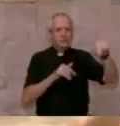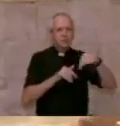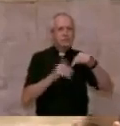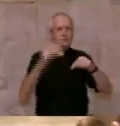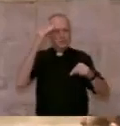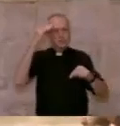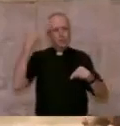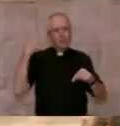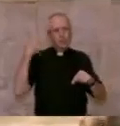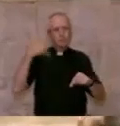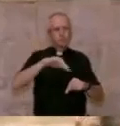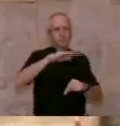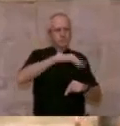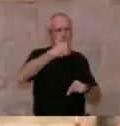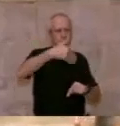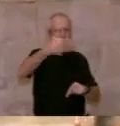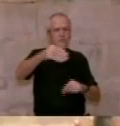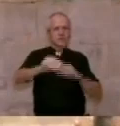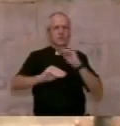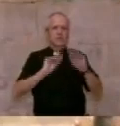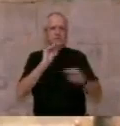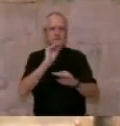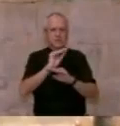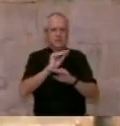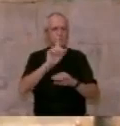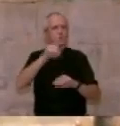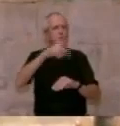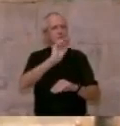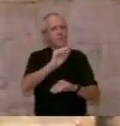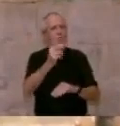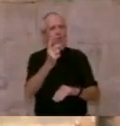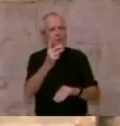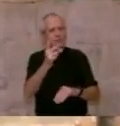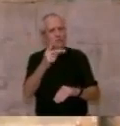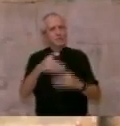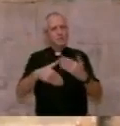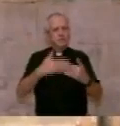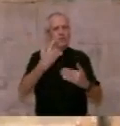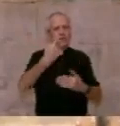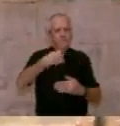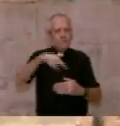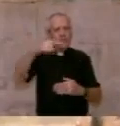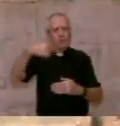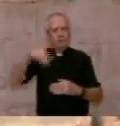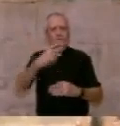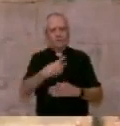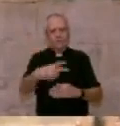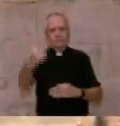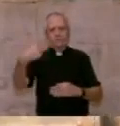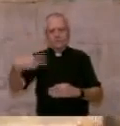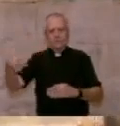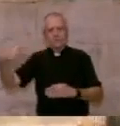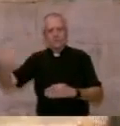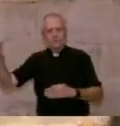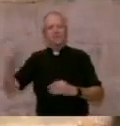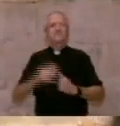a los pueblos y enseñaba. De alrededor y enseñaba. Entonces llamó a los doce y empezó a enviarlos de dos en dos.